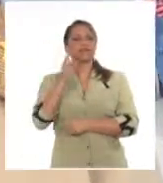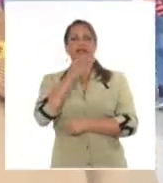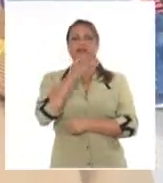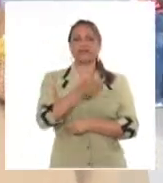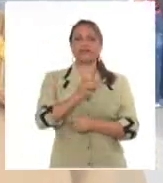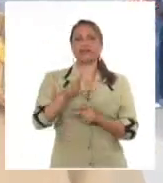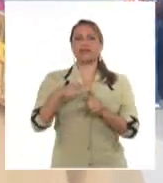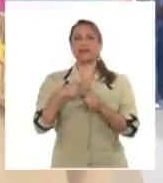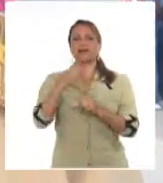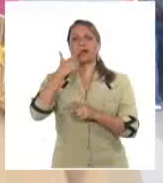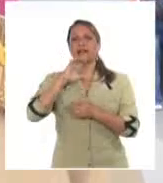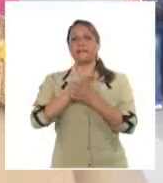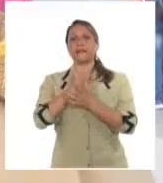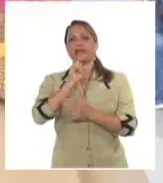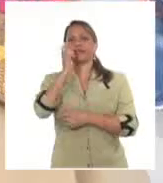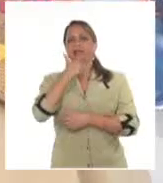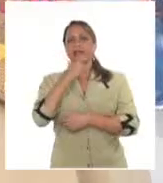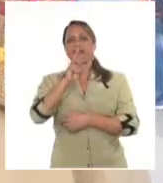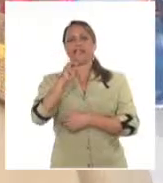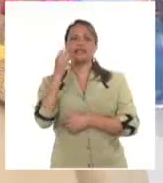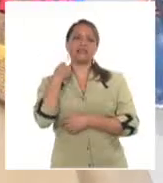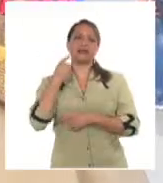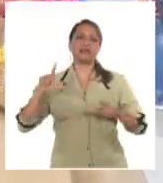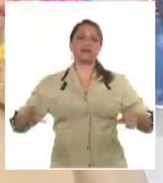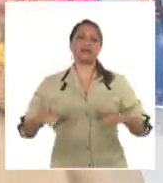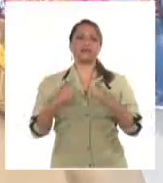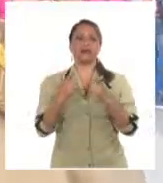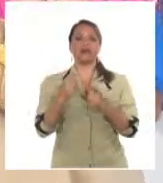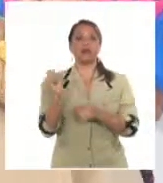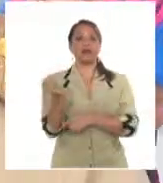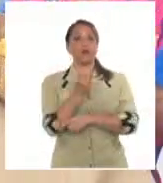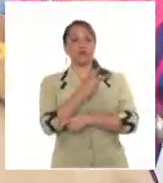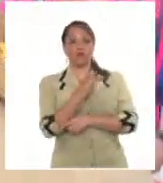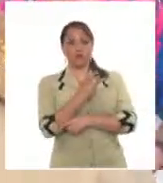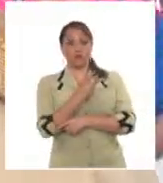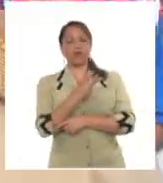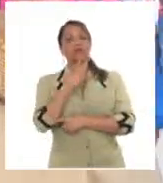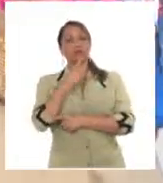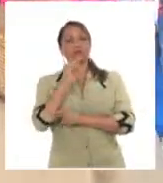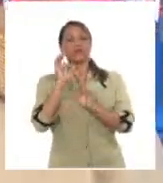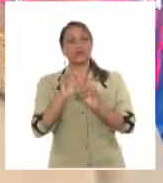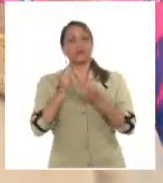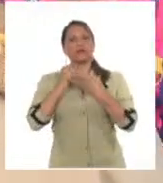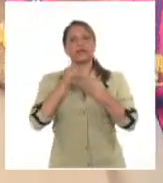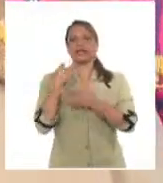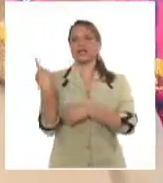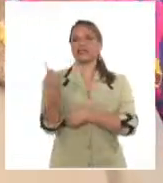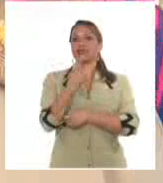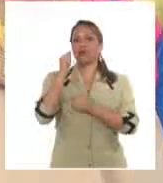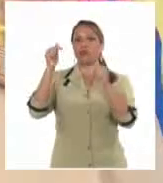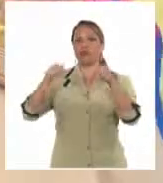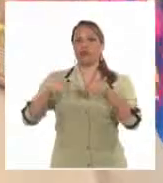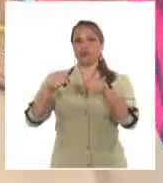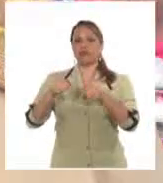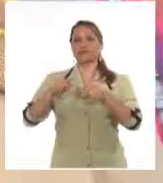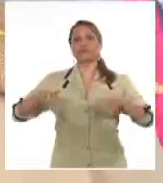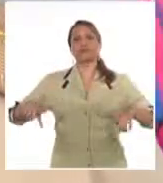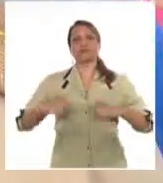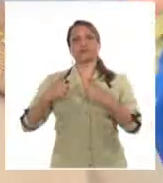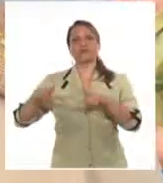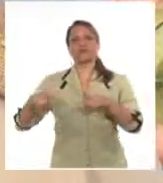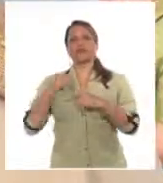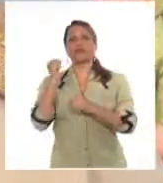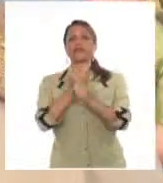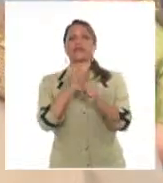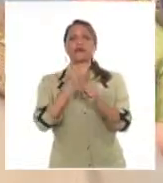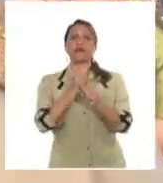Almeida en este 30 aniversario, porque los dos han hecho posible que todos los que estamos aquí cumplamos con la misión que